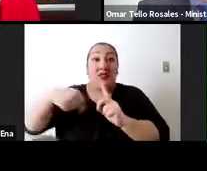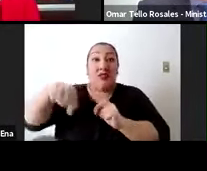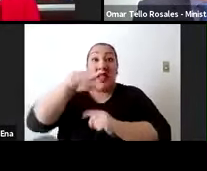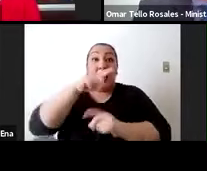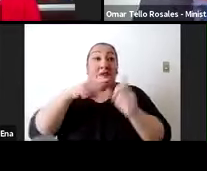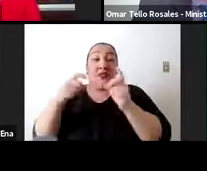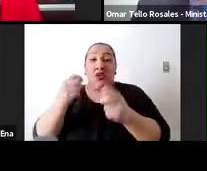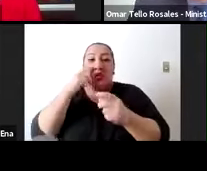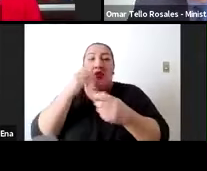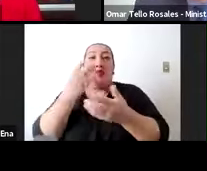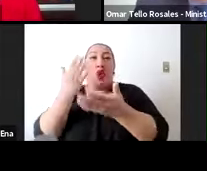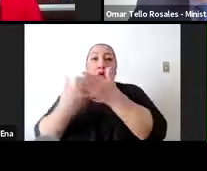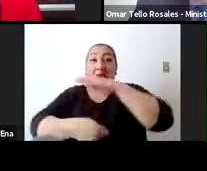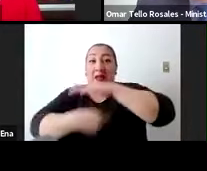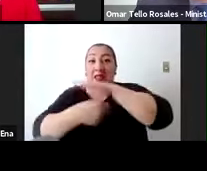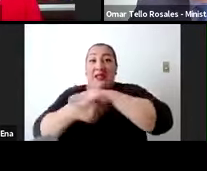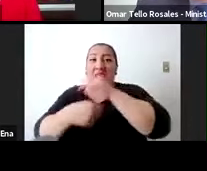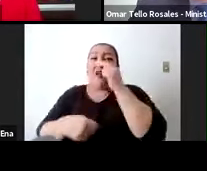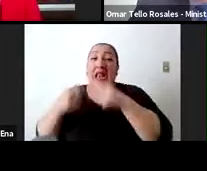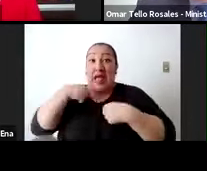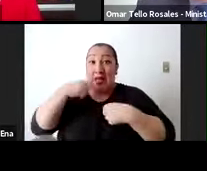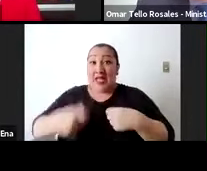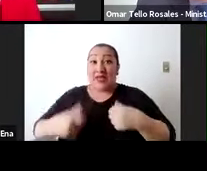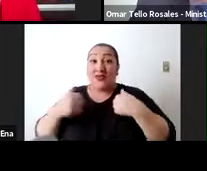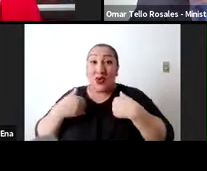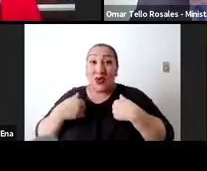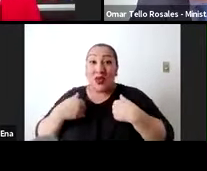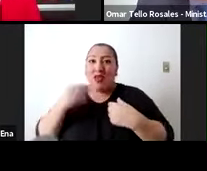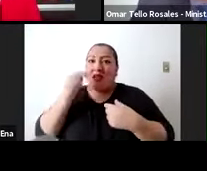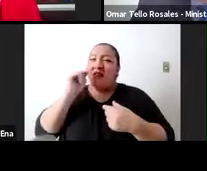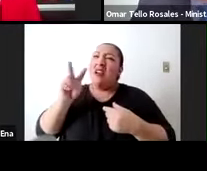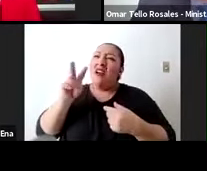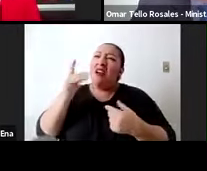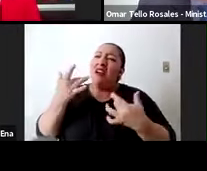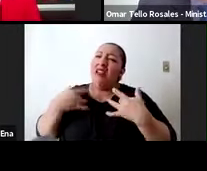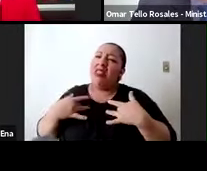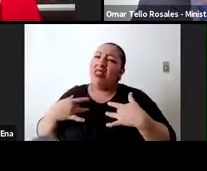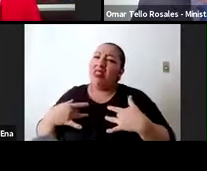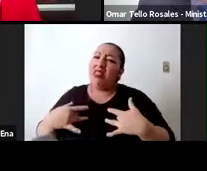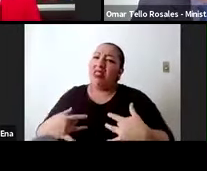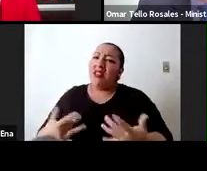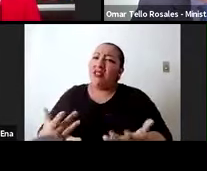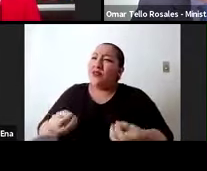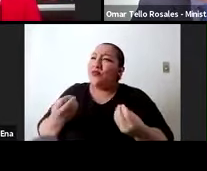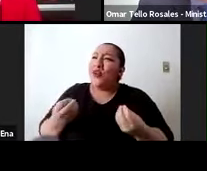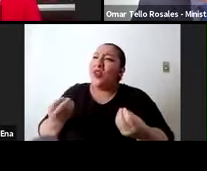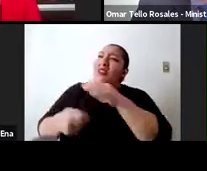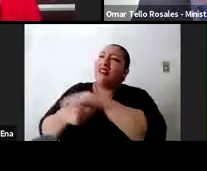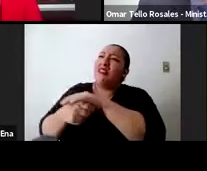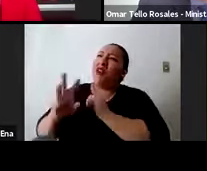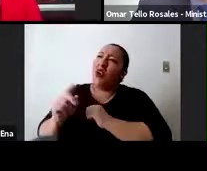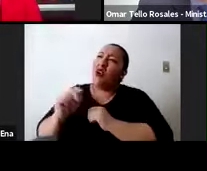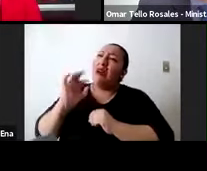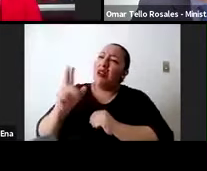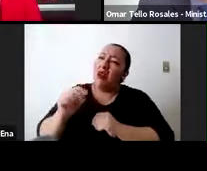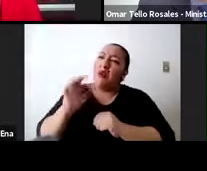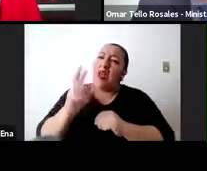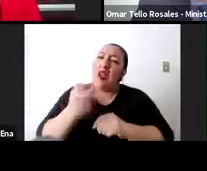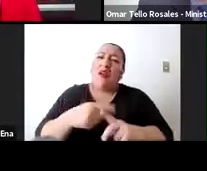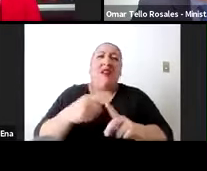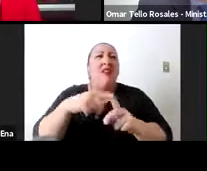va desanimando al ciudadano honrado, es decir, al ciudadano que quiere desarrollar su vida, su proyecto de vida, respetando